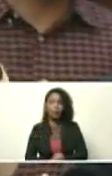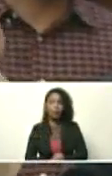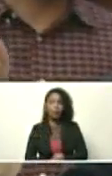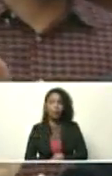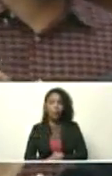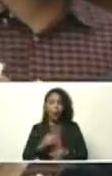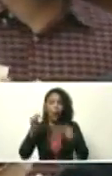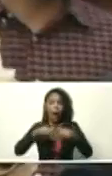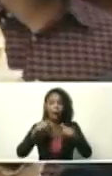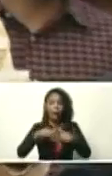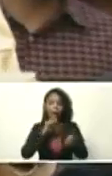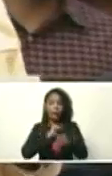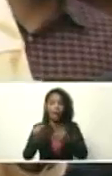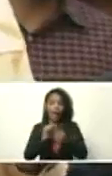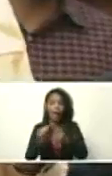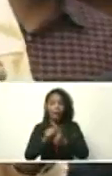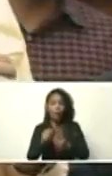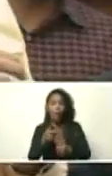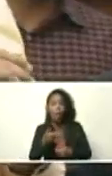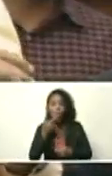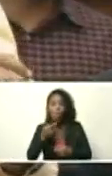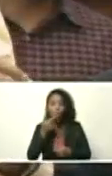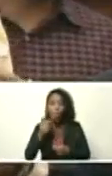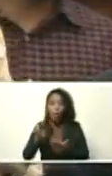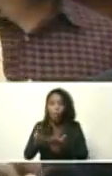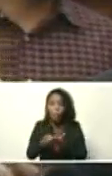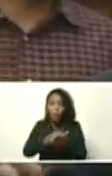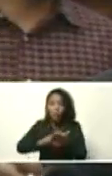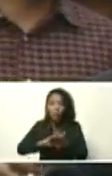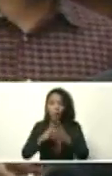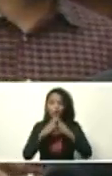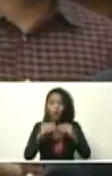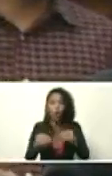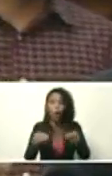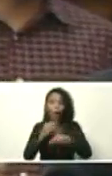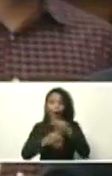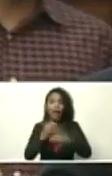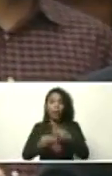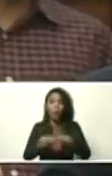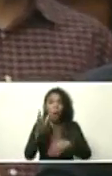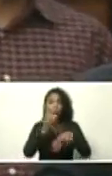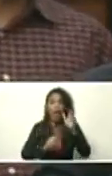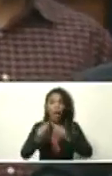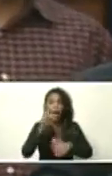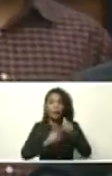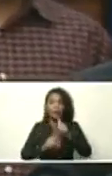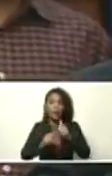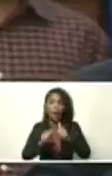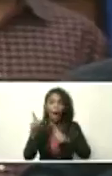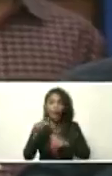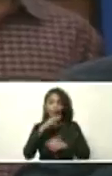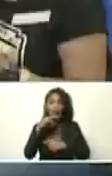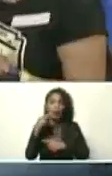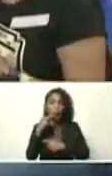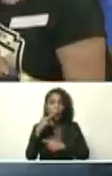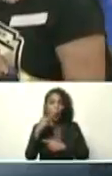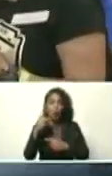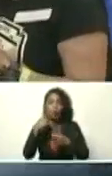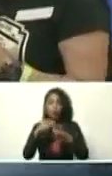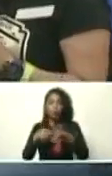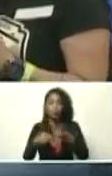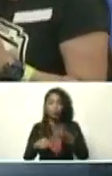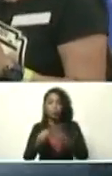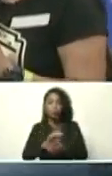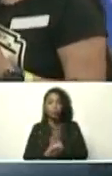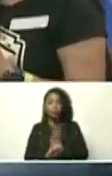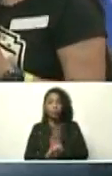Por aquí son quesos cremas saborizados, todos hechos igualmente con leche de cabra. Hay de sabor de albahaca, hay de ajonjolí con